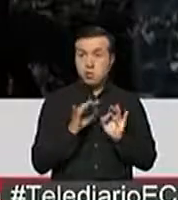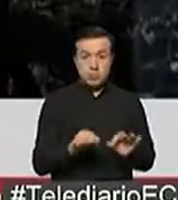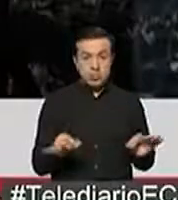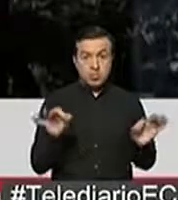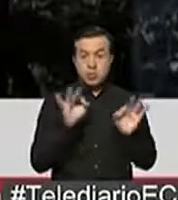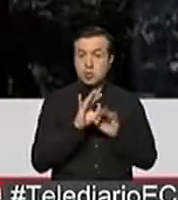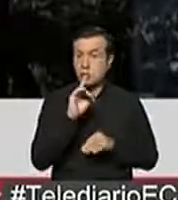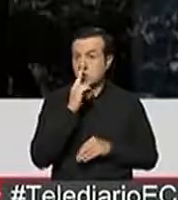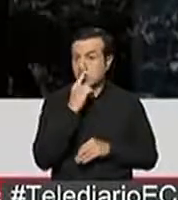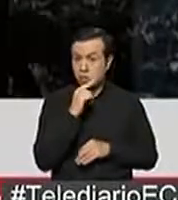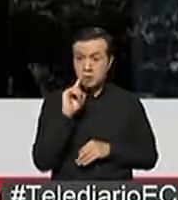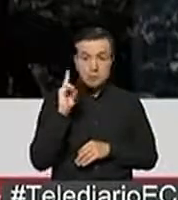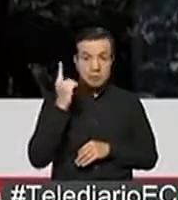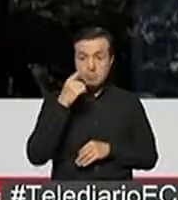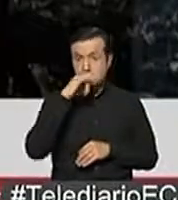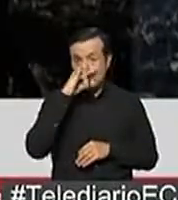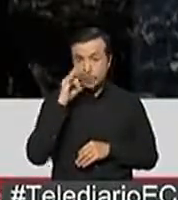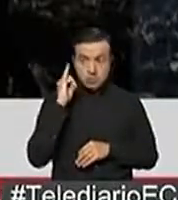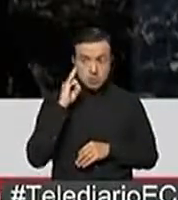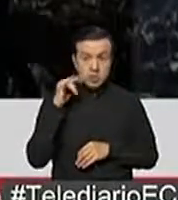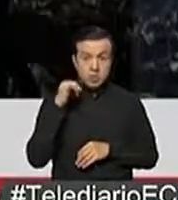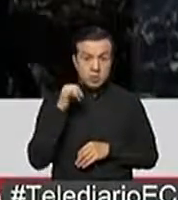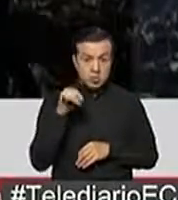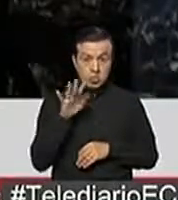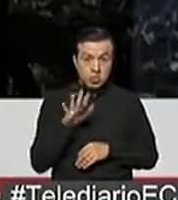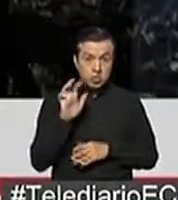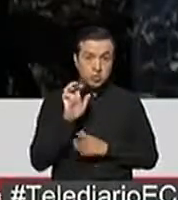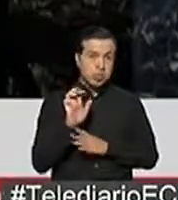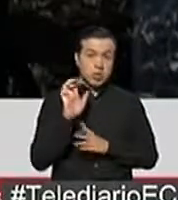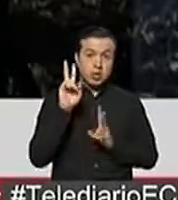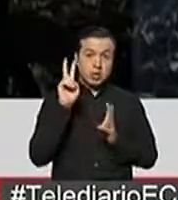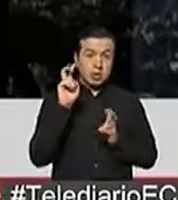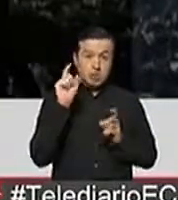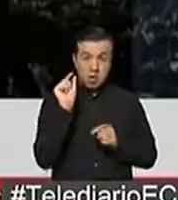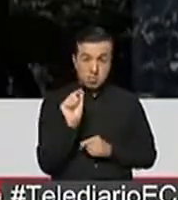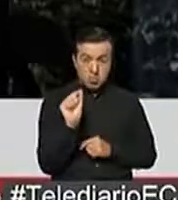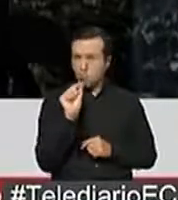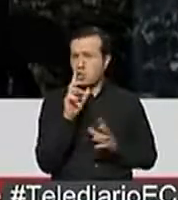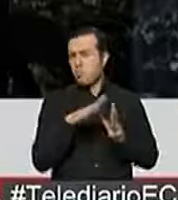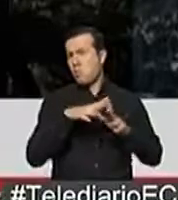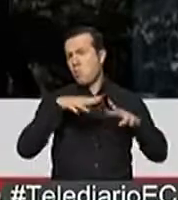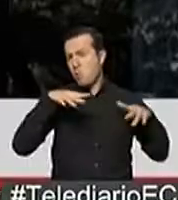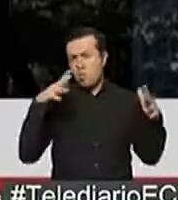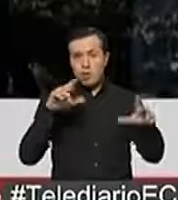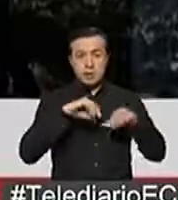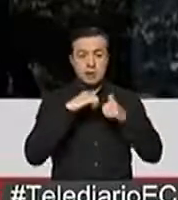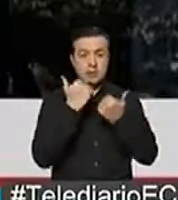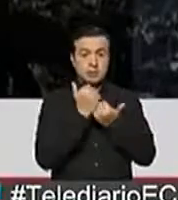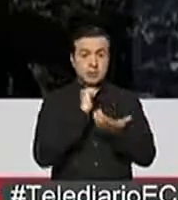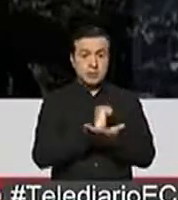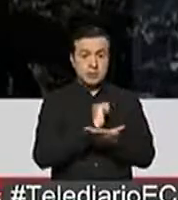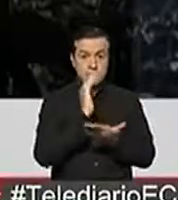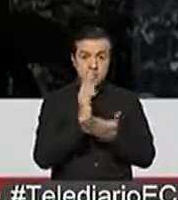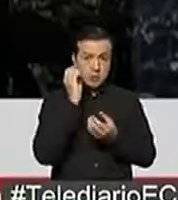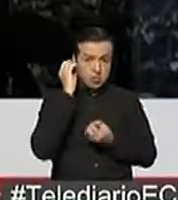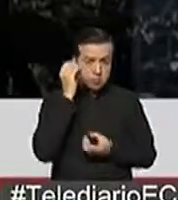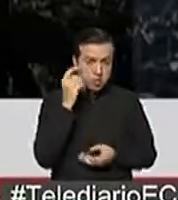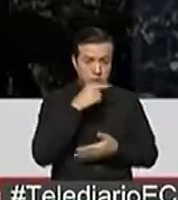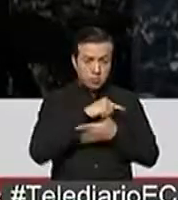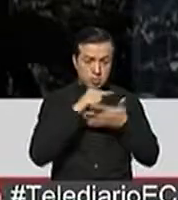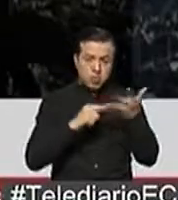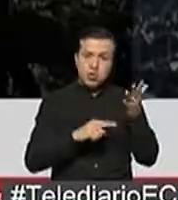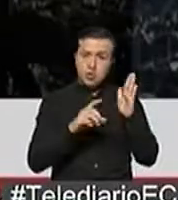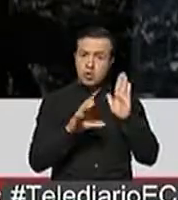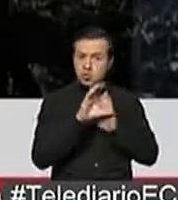interés superior del niño. Los abusos sexuales en el país no son un tema menor. La Asamblea presenta un informe con toda la defensa de